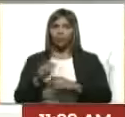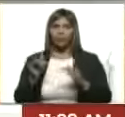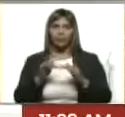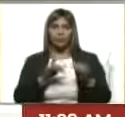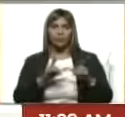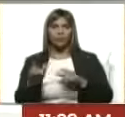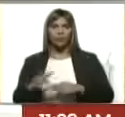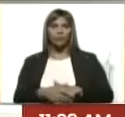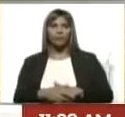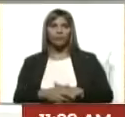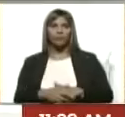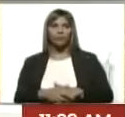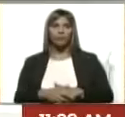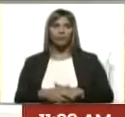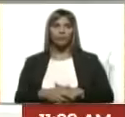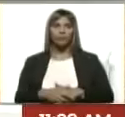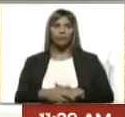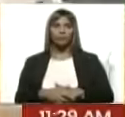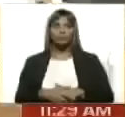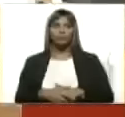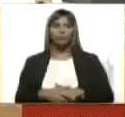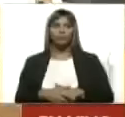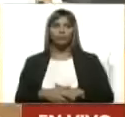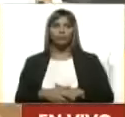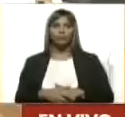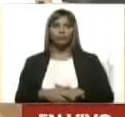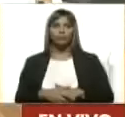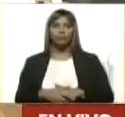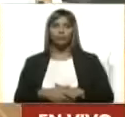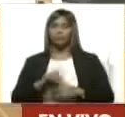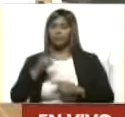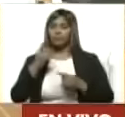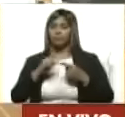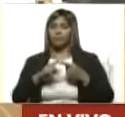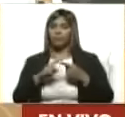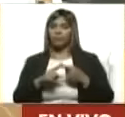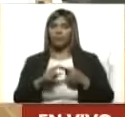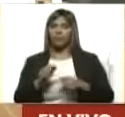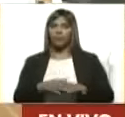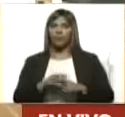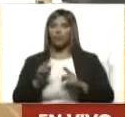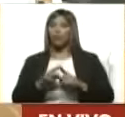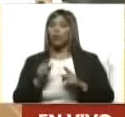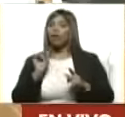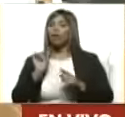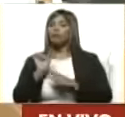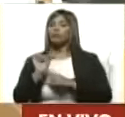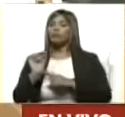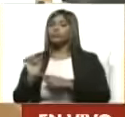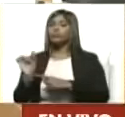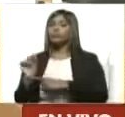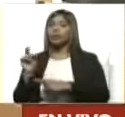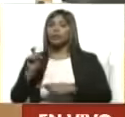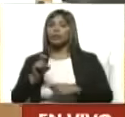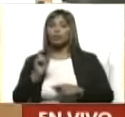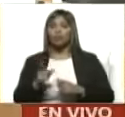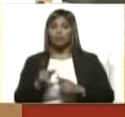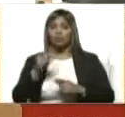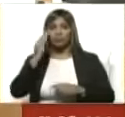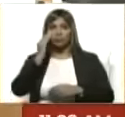nosotros? Convencer para vencer, esa es la primera. Los argumentos necesarios que debemos